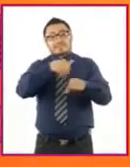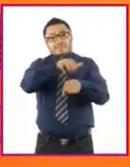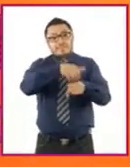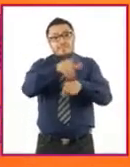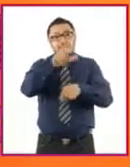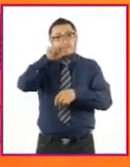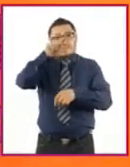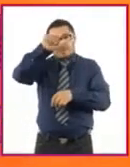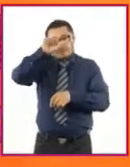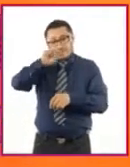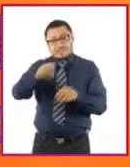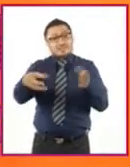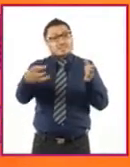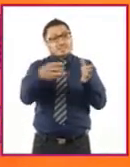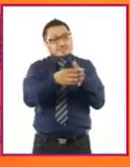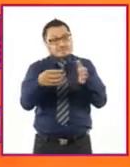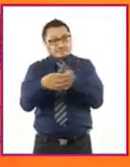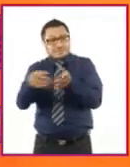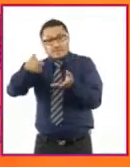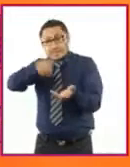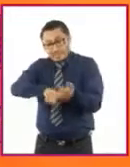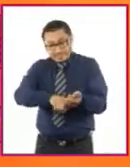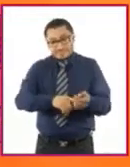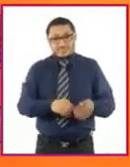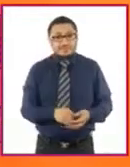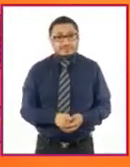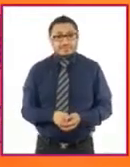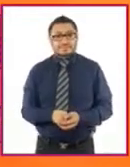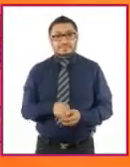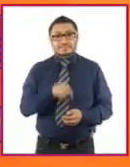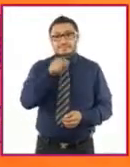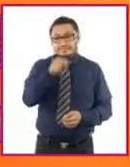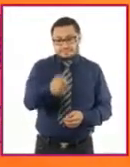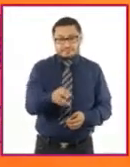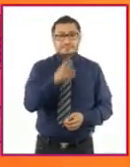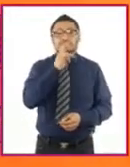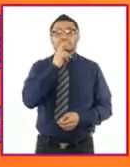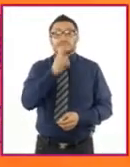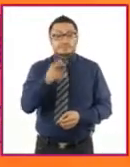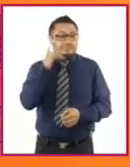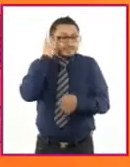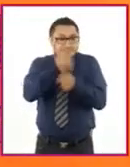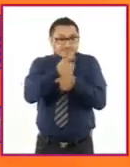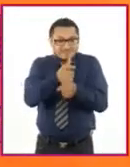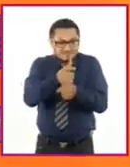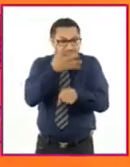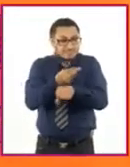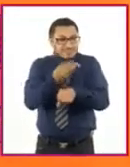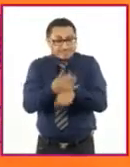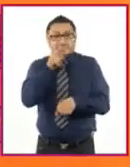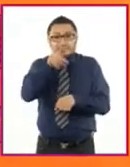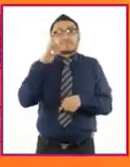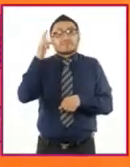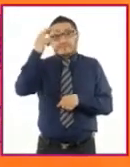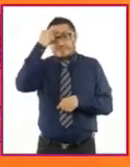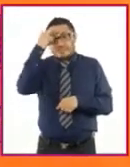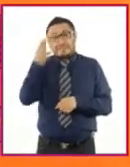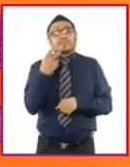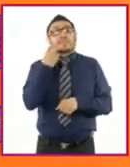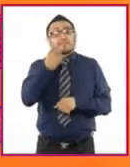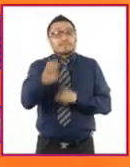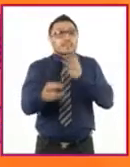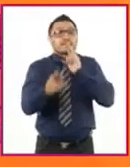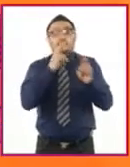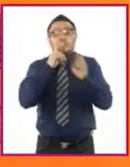que hay en cada caja. Resuelvan la ecuación. Tengan presente que para resolverla